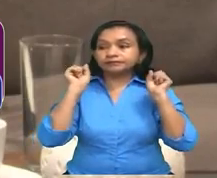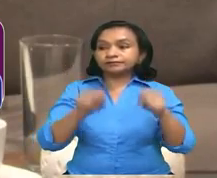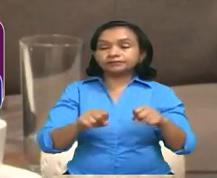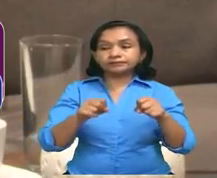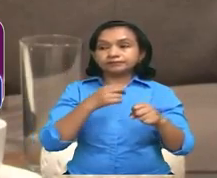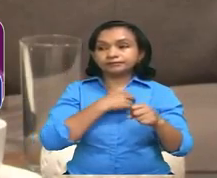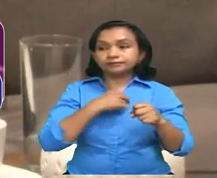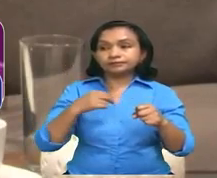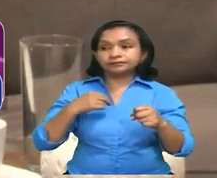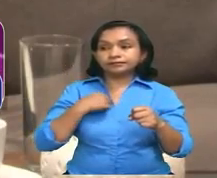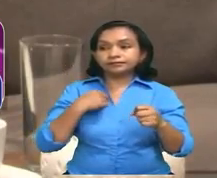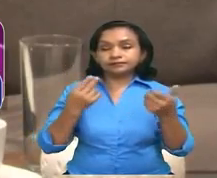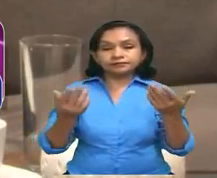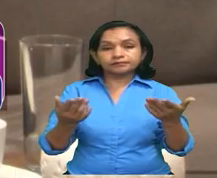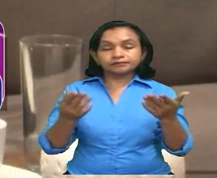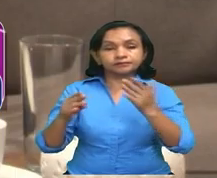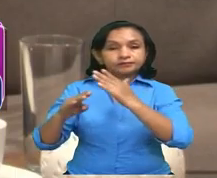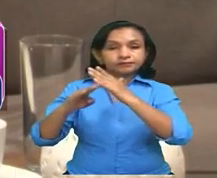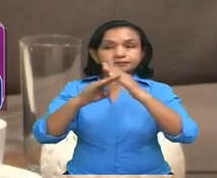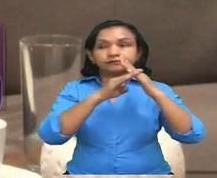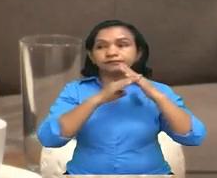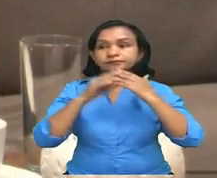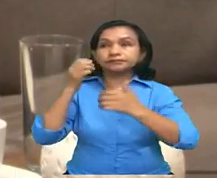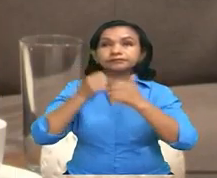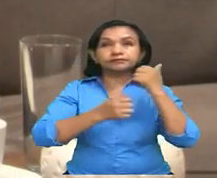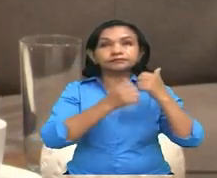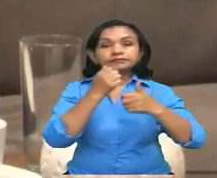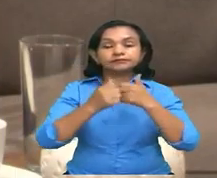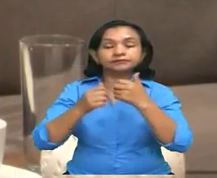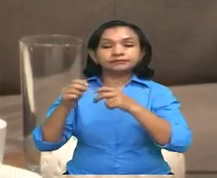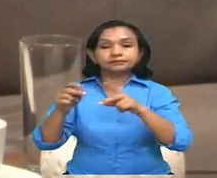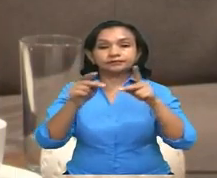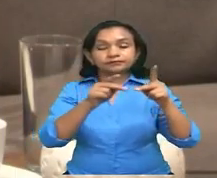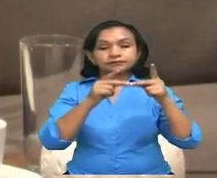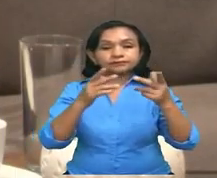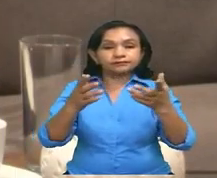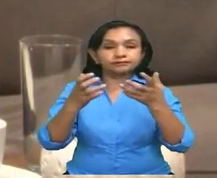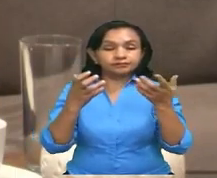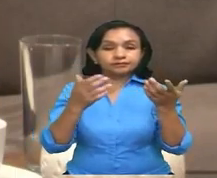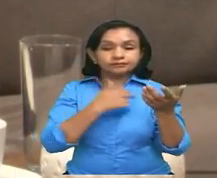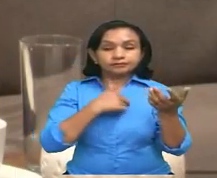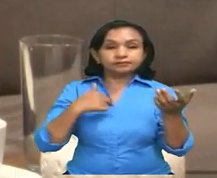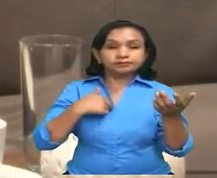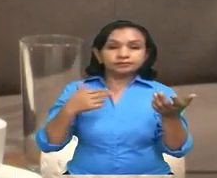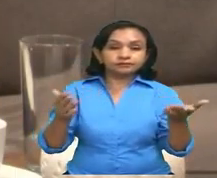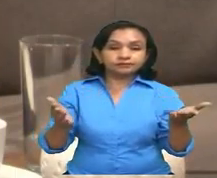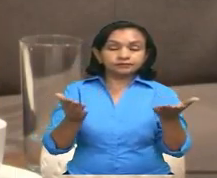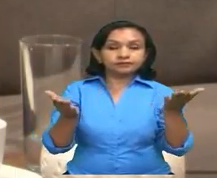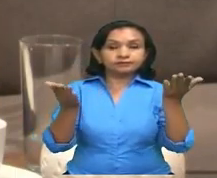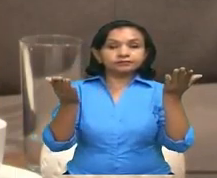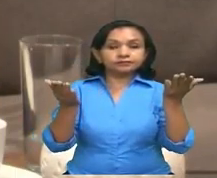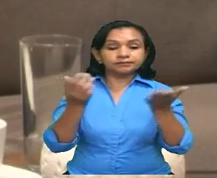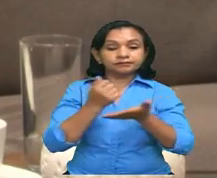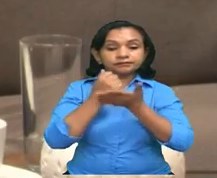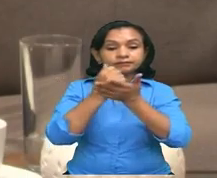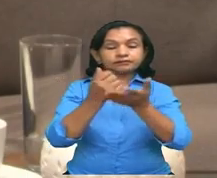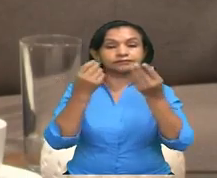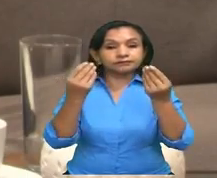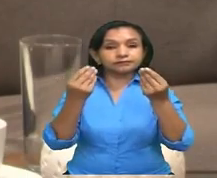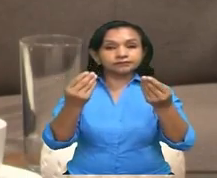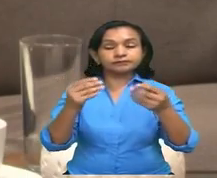lo consideramos importante írselo presentando a nuestros empresarios, que ellos sean protagonistas activos, que a la hora de